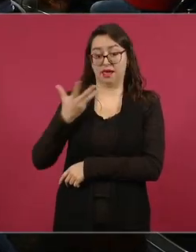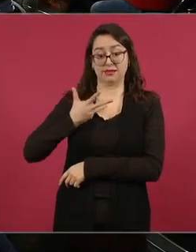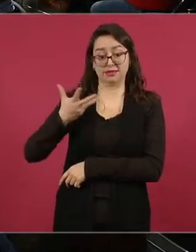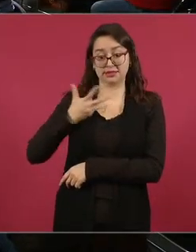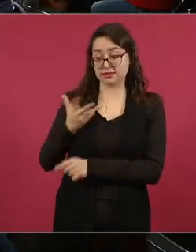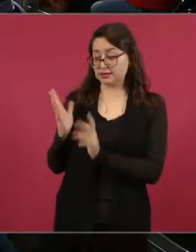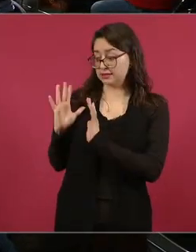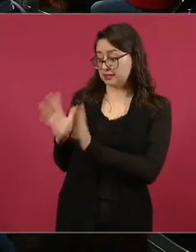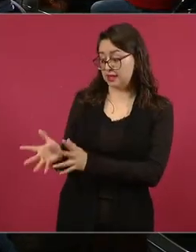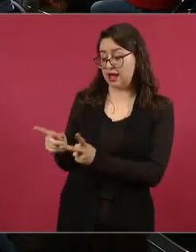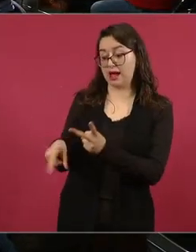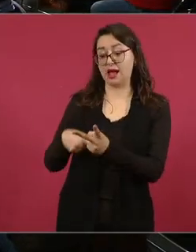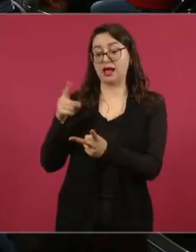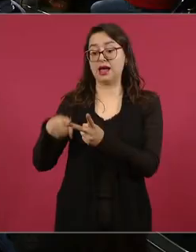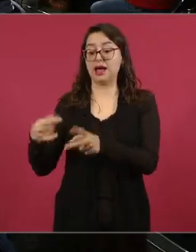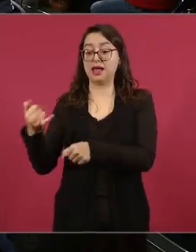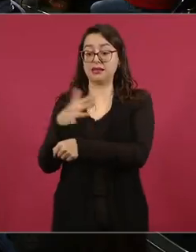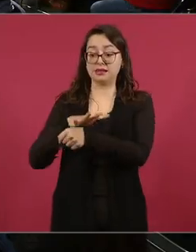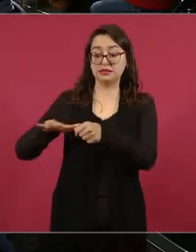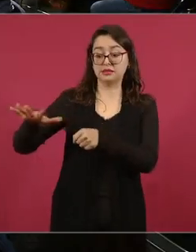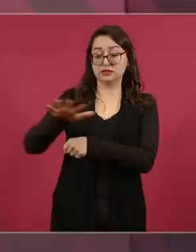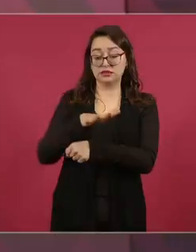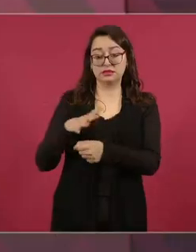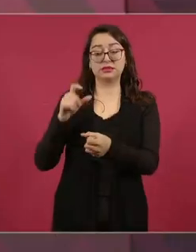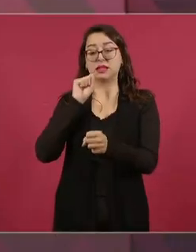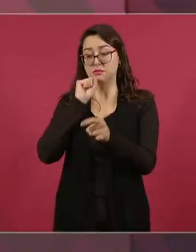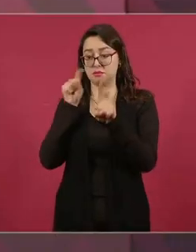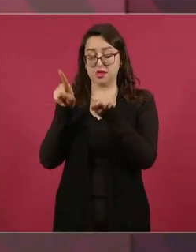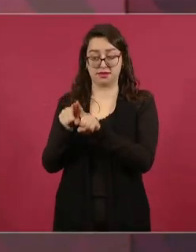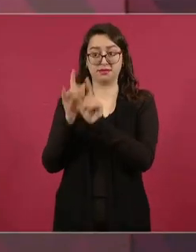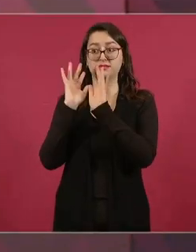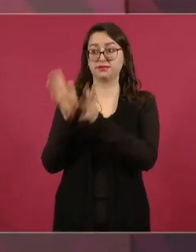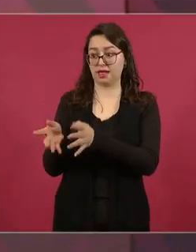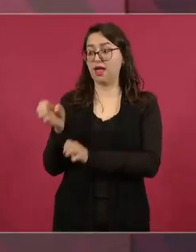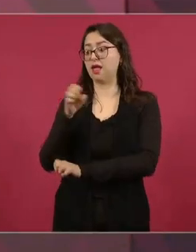como empresa pública,